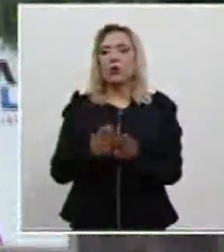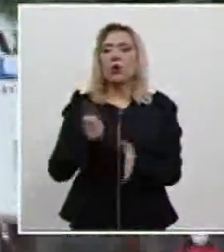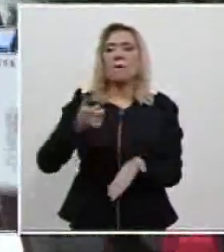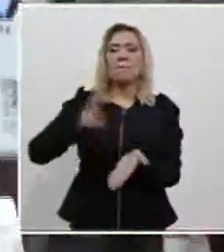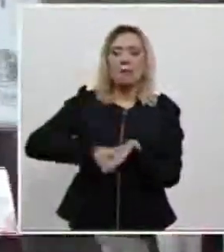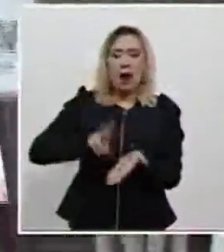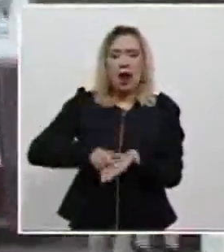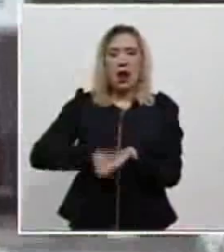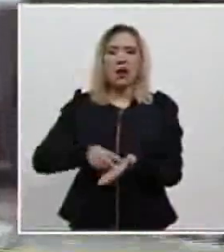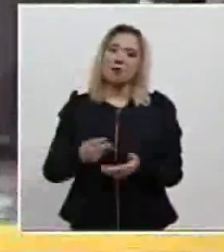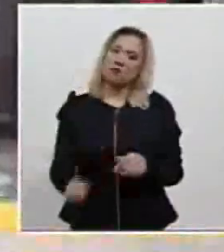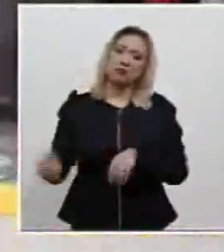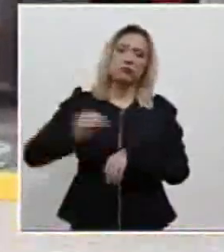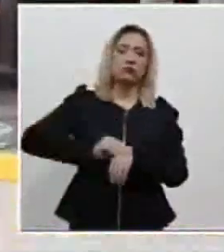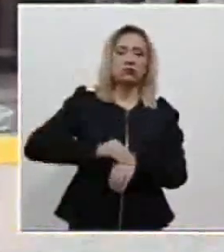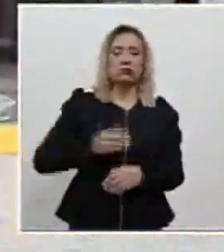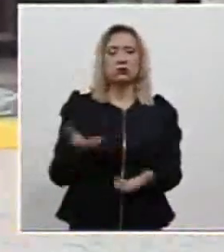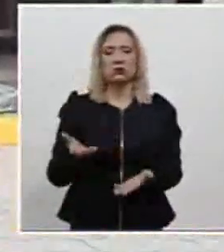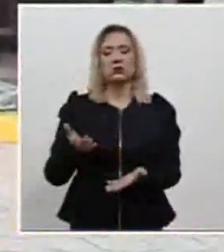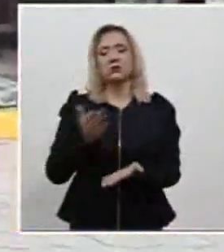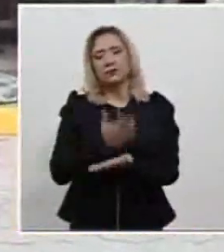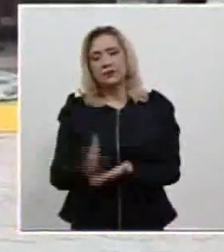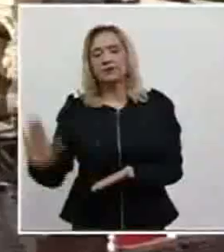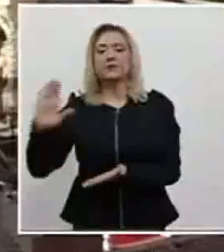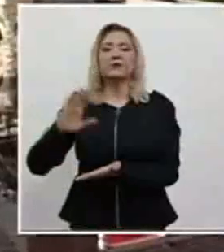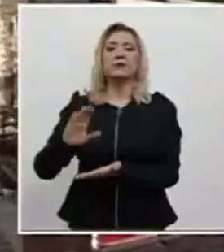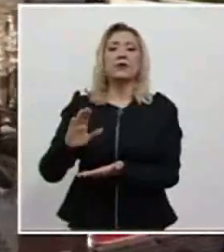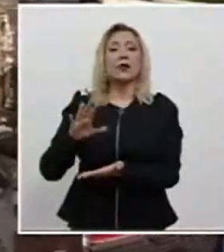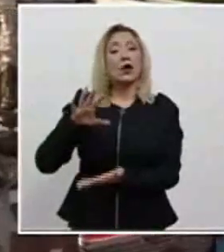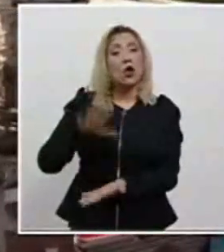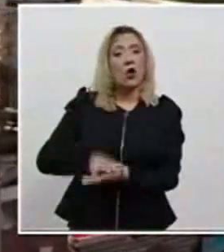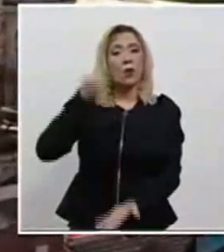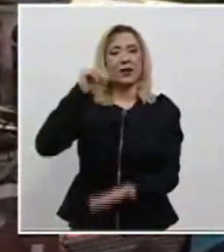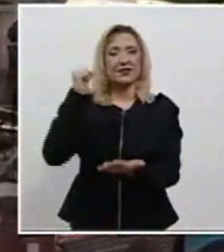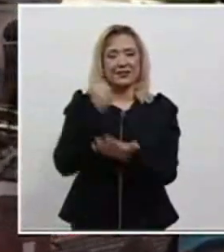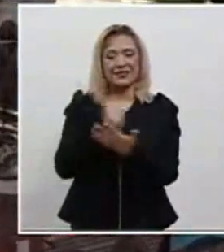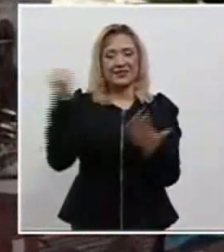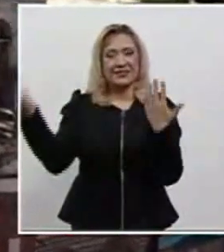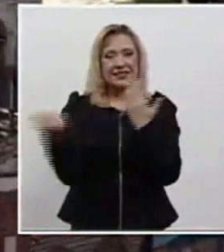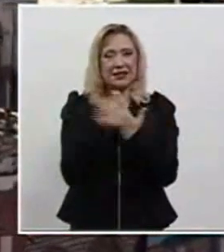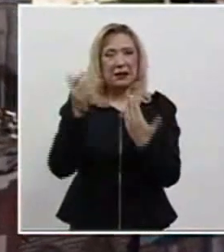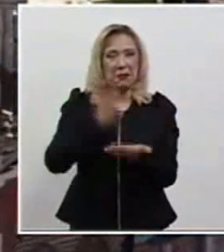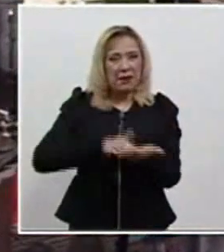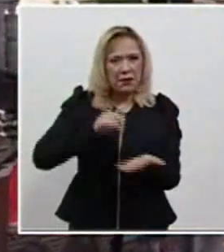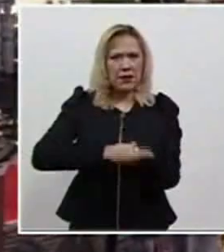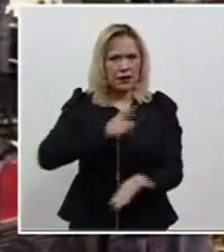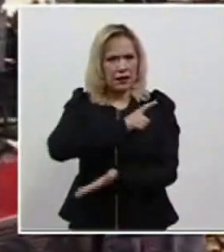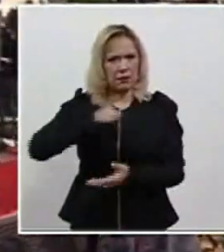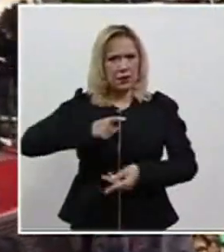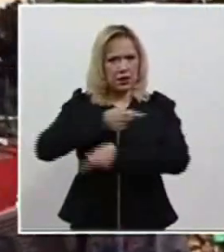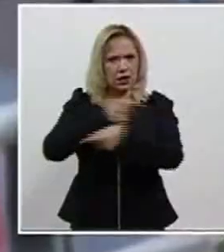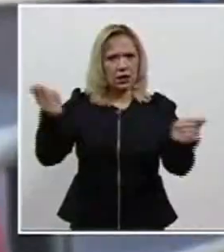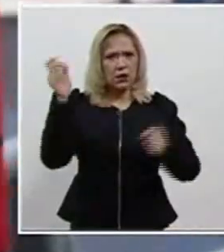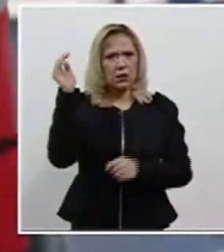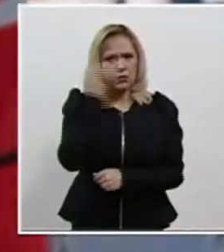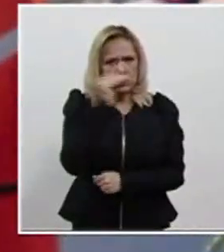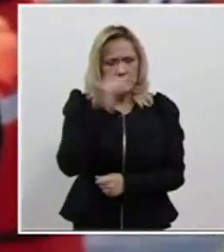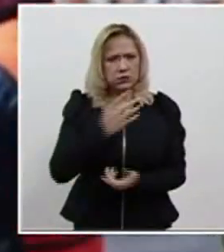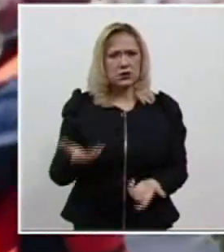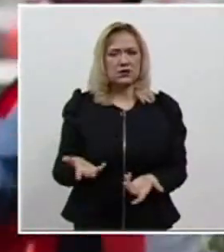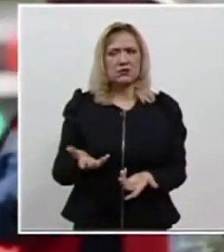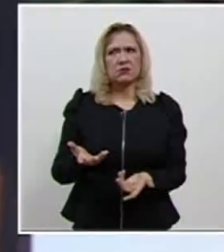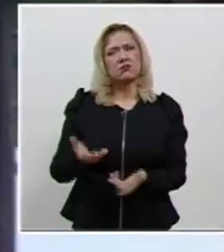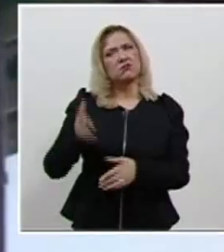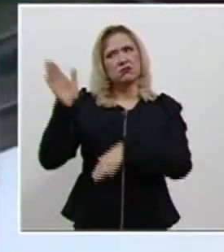certificada, servicio que se considera debe ser gratuito. Exhortó al Congreso local a evitar expedir normas